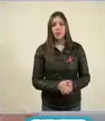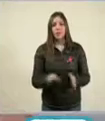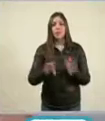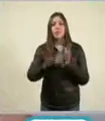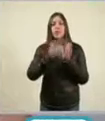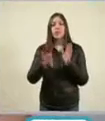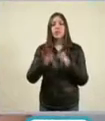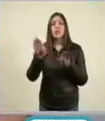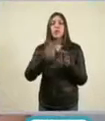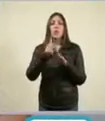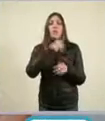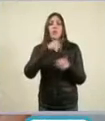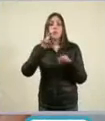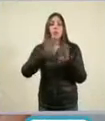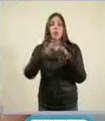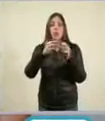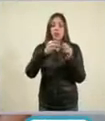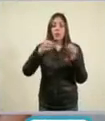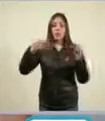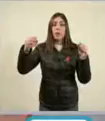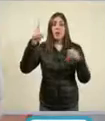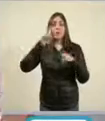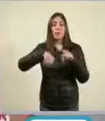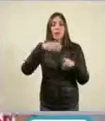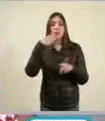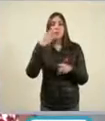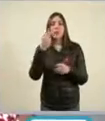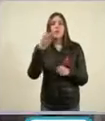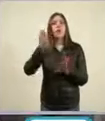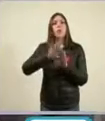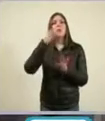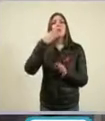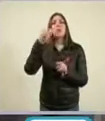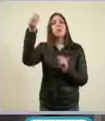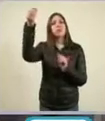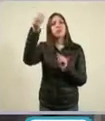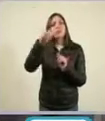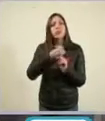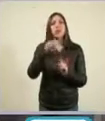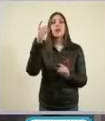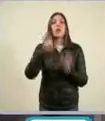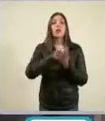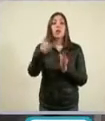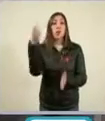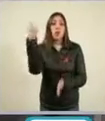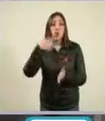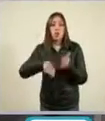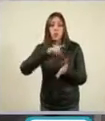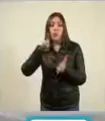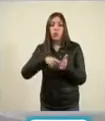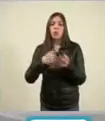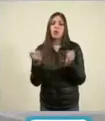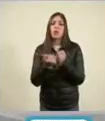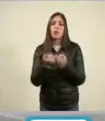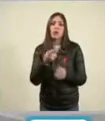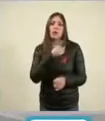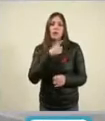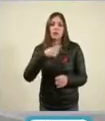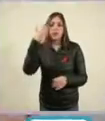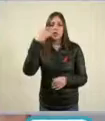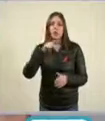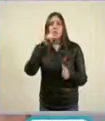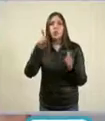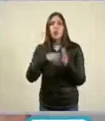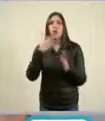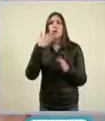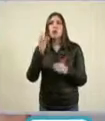de ¿Dónde manera- lo tienes que guardar? Claro, ¿Dónde se tiene que poner? Incluso donde lo compres influye. También. Sí, ¿No? que esté expuesto en